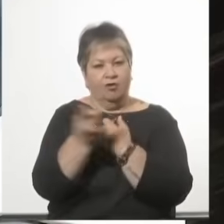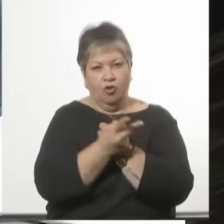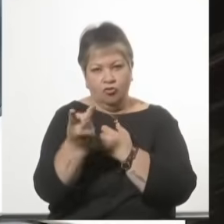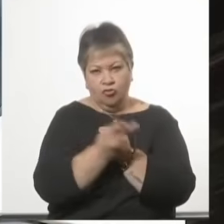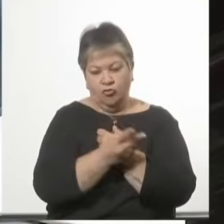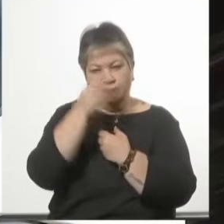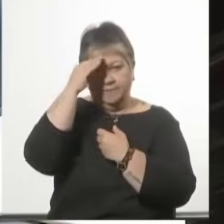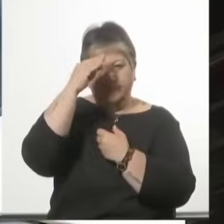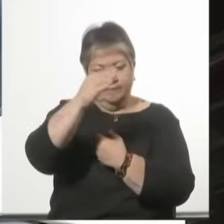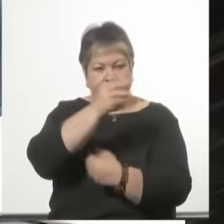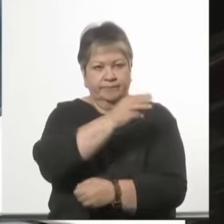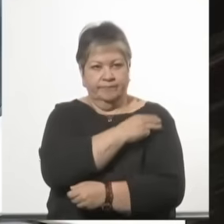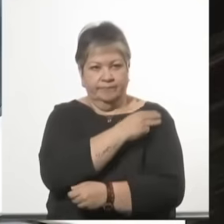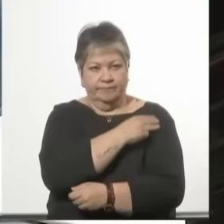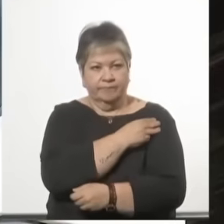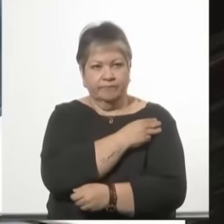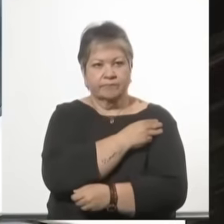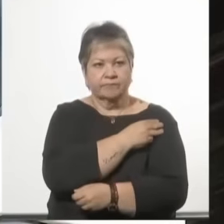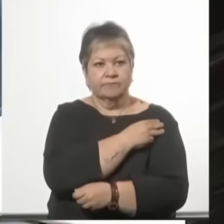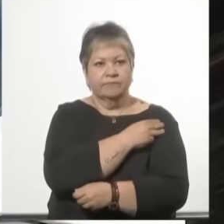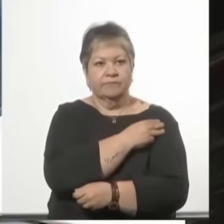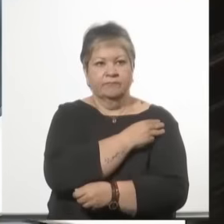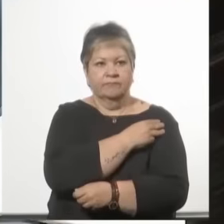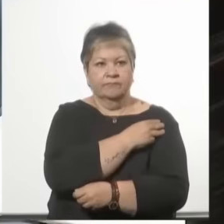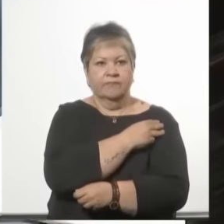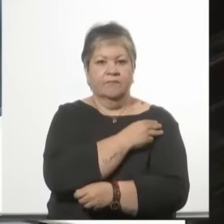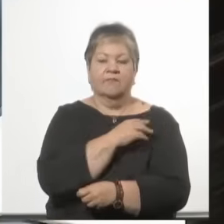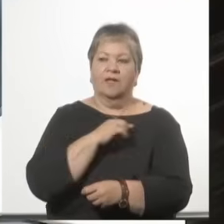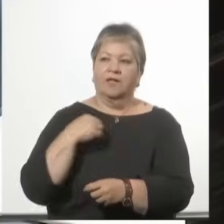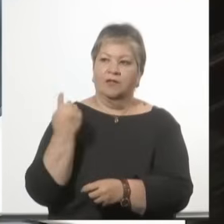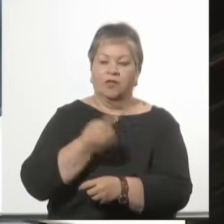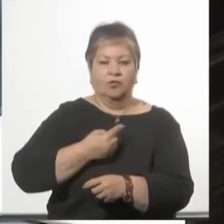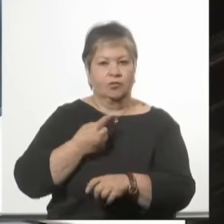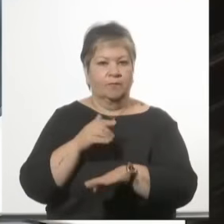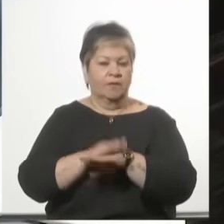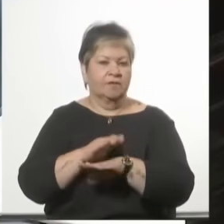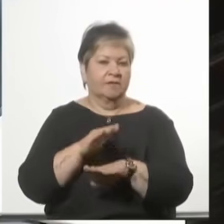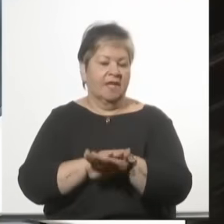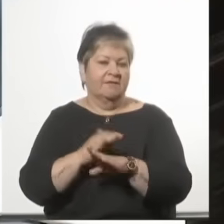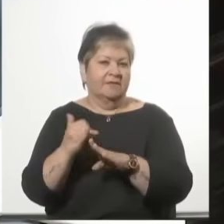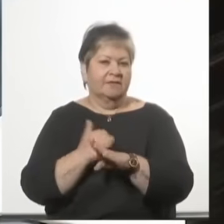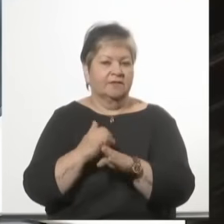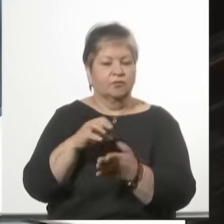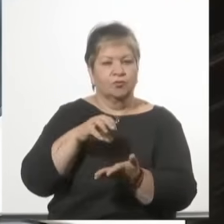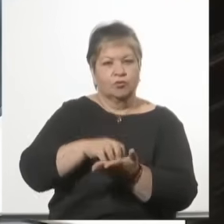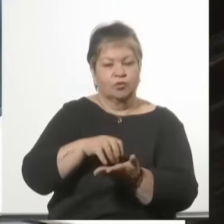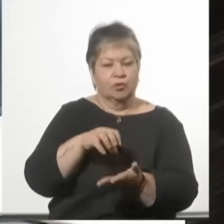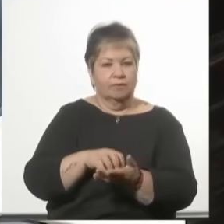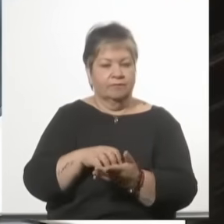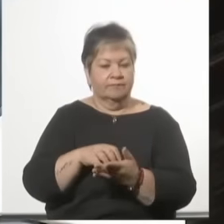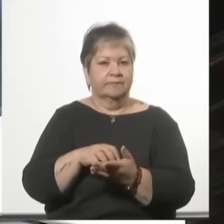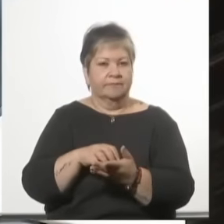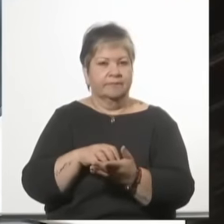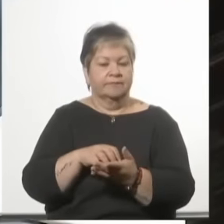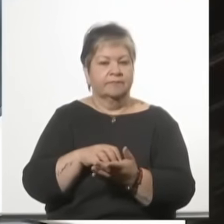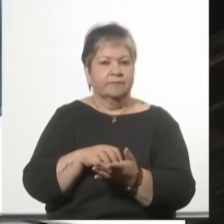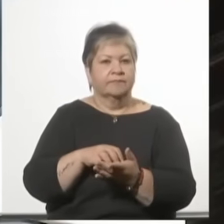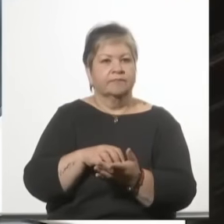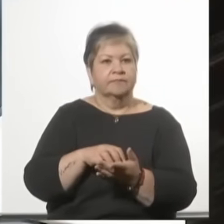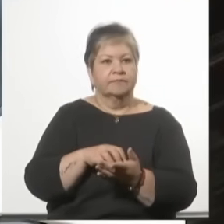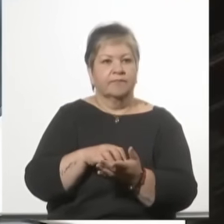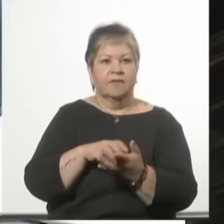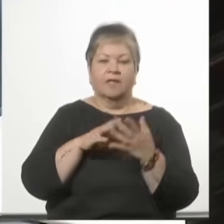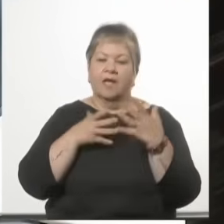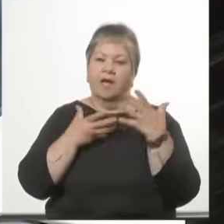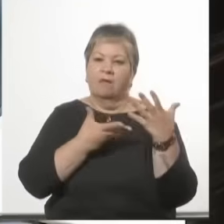toca conducir, en este caso, una institución que es absolutamente aliada a la hora de los